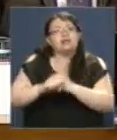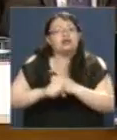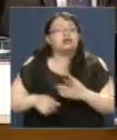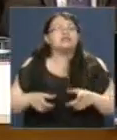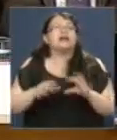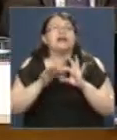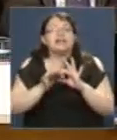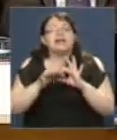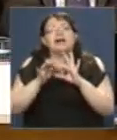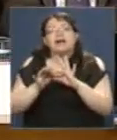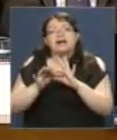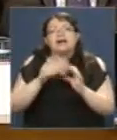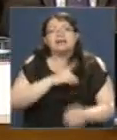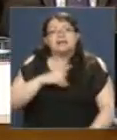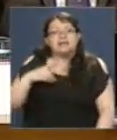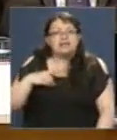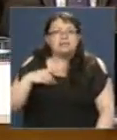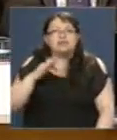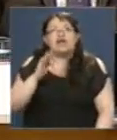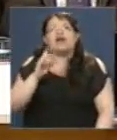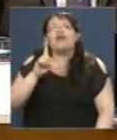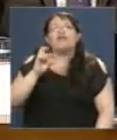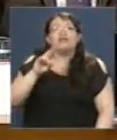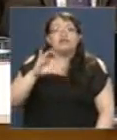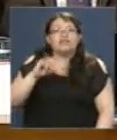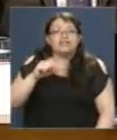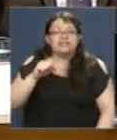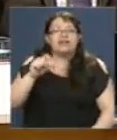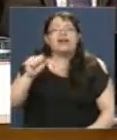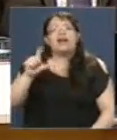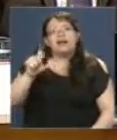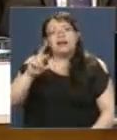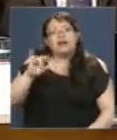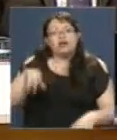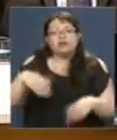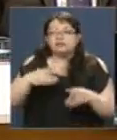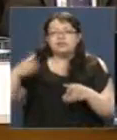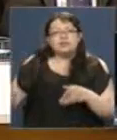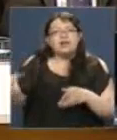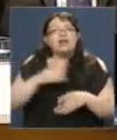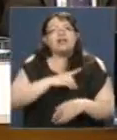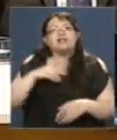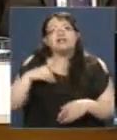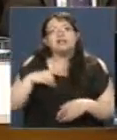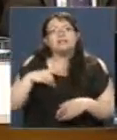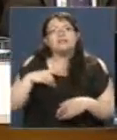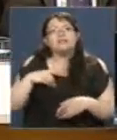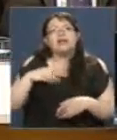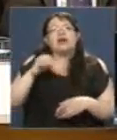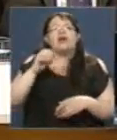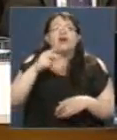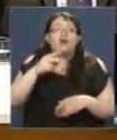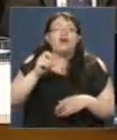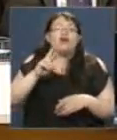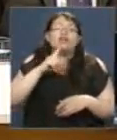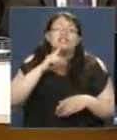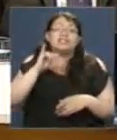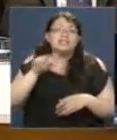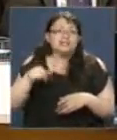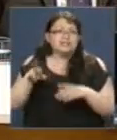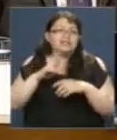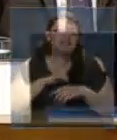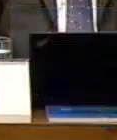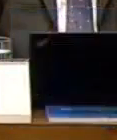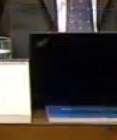Gracias, diputado Florcita Alarcón. Se encuentra aquí a mi lado nuestro diputado José Miguel Ortiz, representante del Distrito